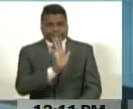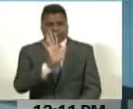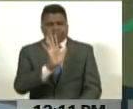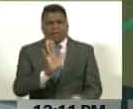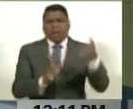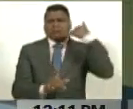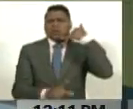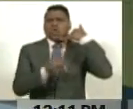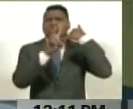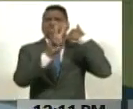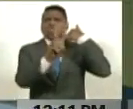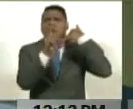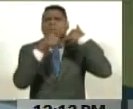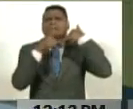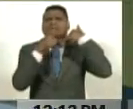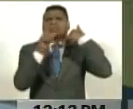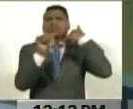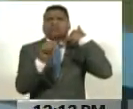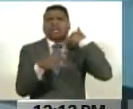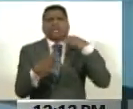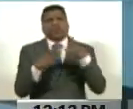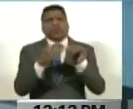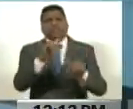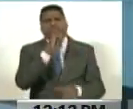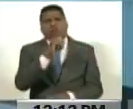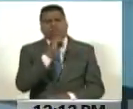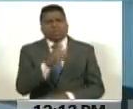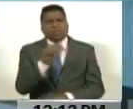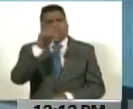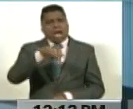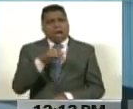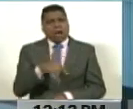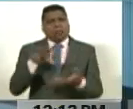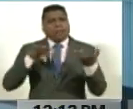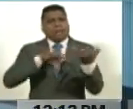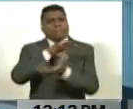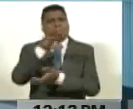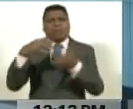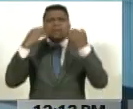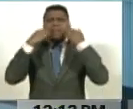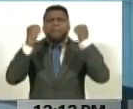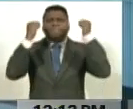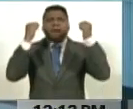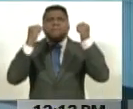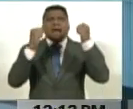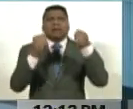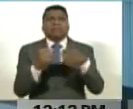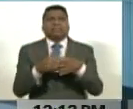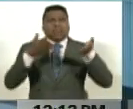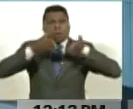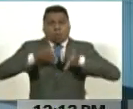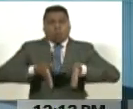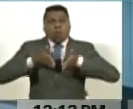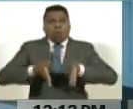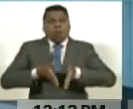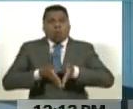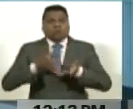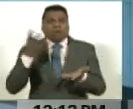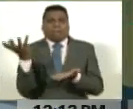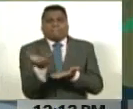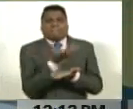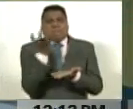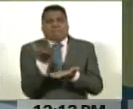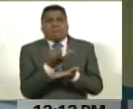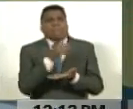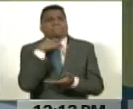Una de ellas en torno a la información de que estos violentos sacaron urnas del cementerio y las colocaron como barricadas. Y